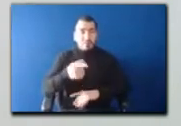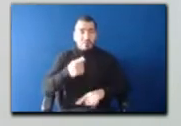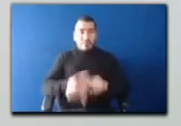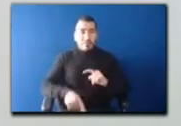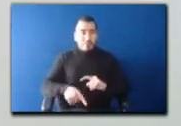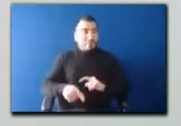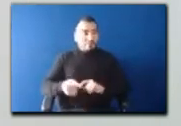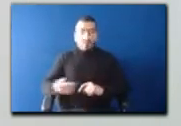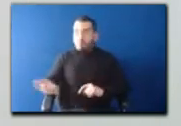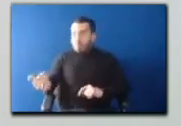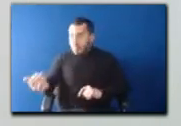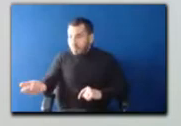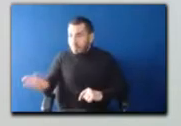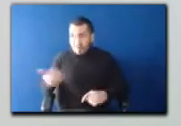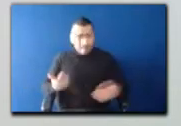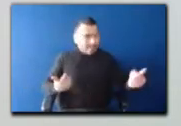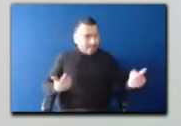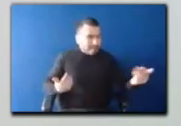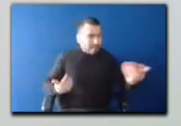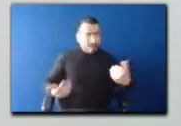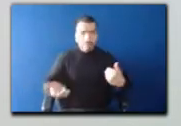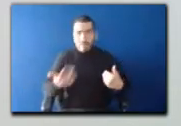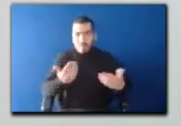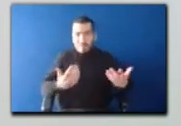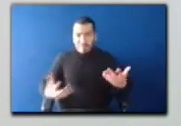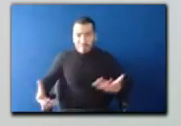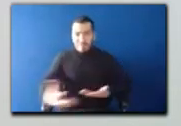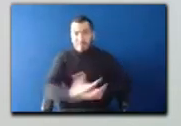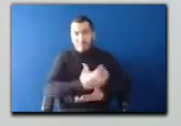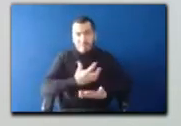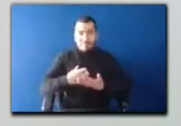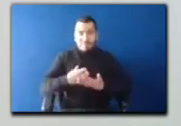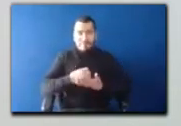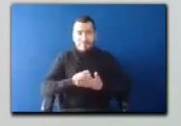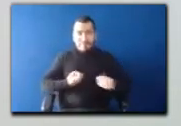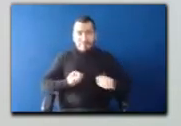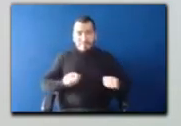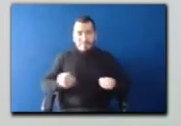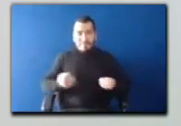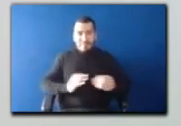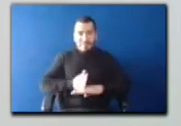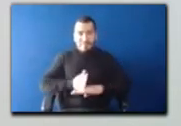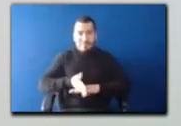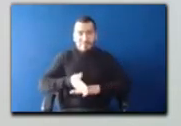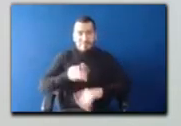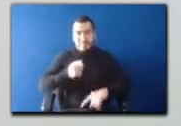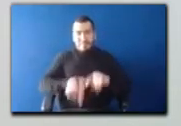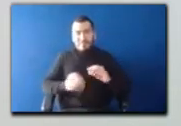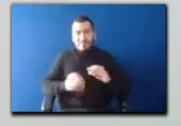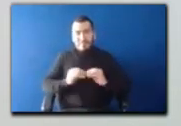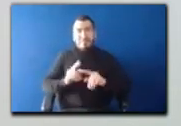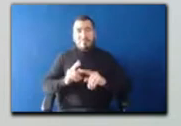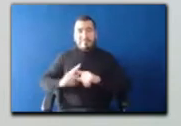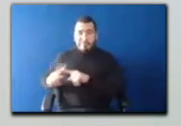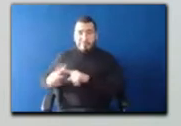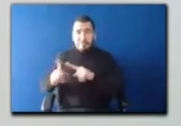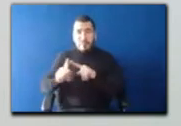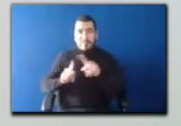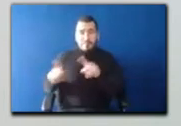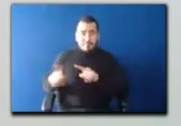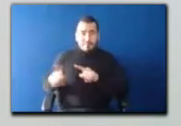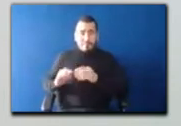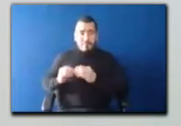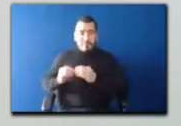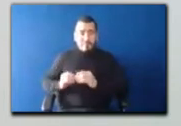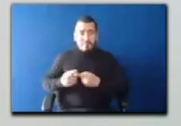financiero formal o tradicional, existen muchos otros vehículos que están ayudando a obtener financiación, pero también están en la misma